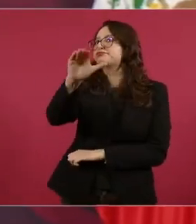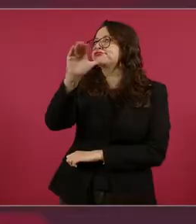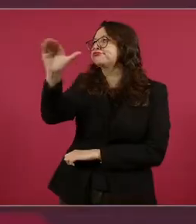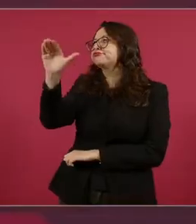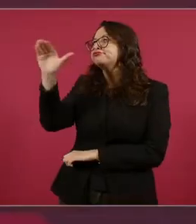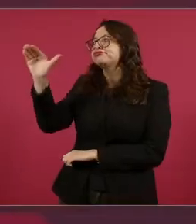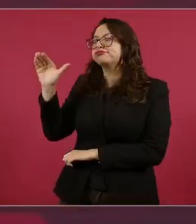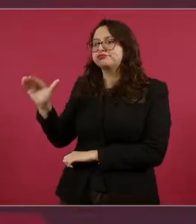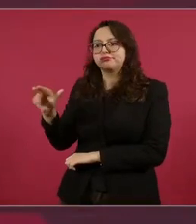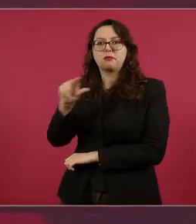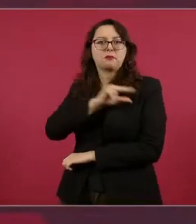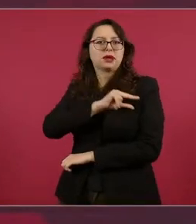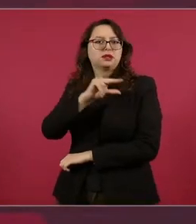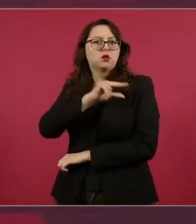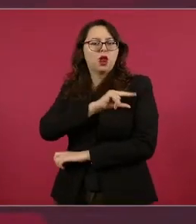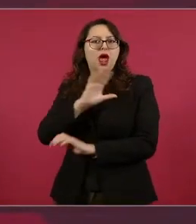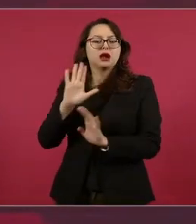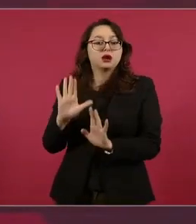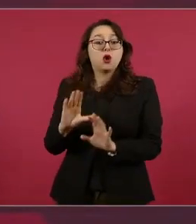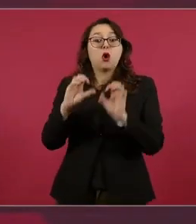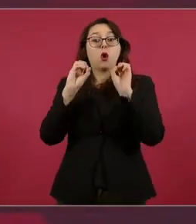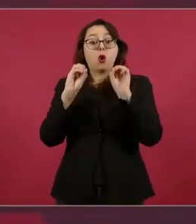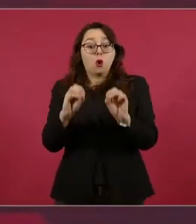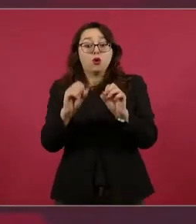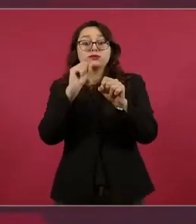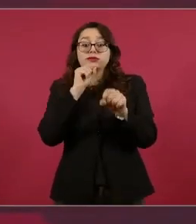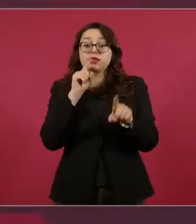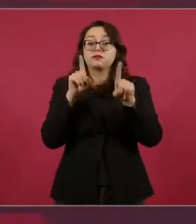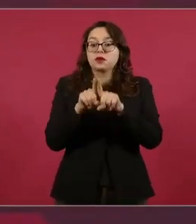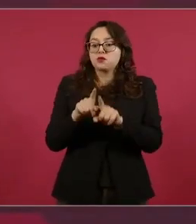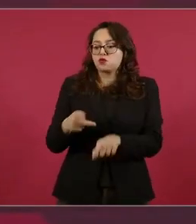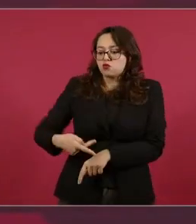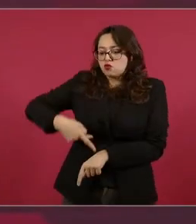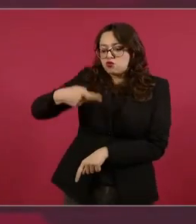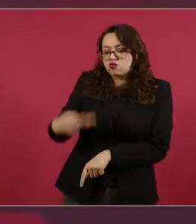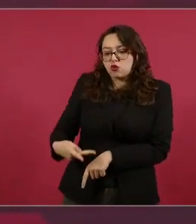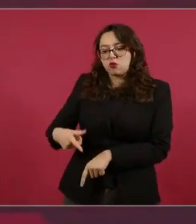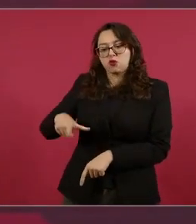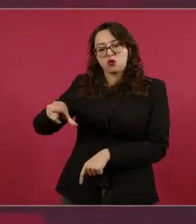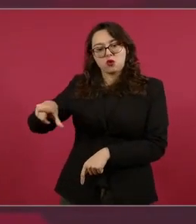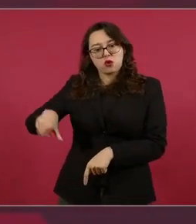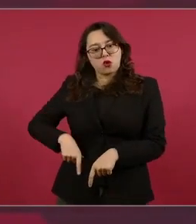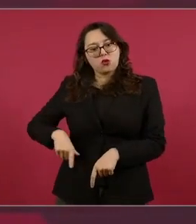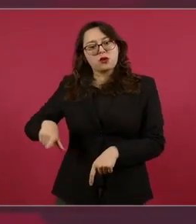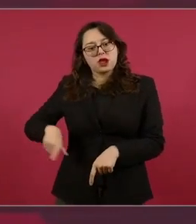el estado de manera directa